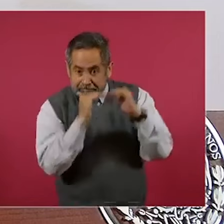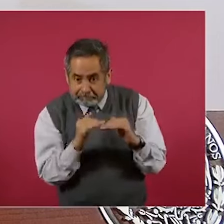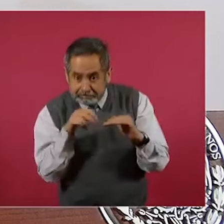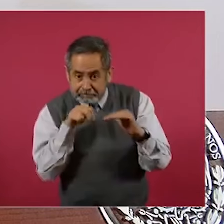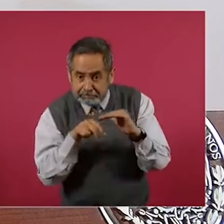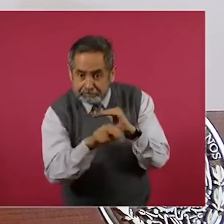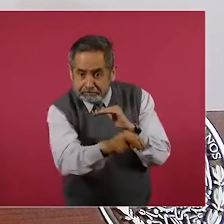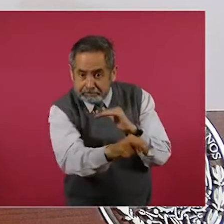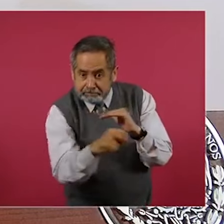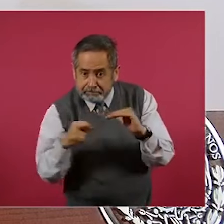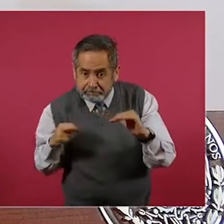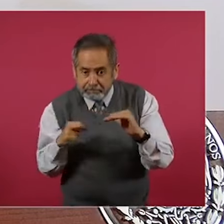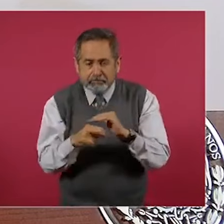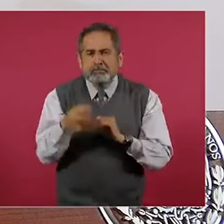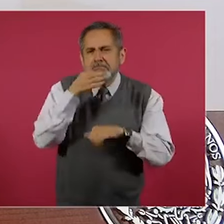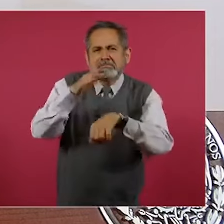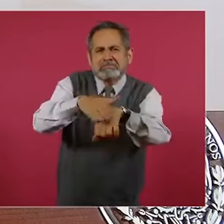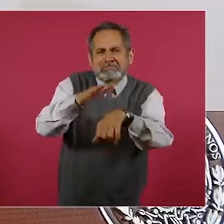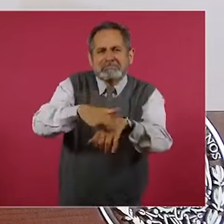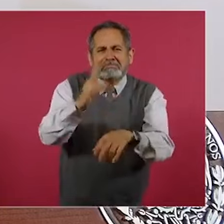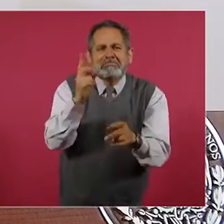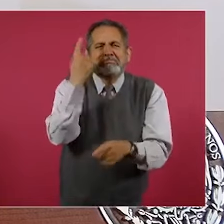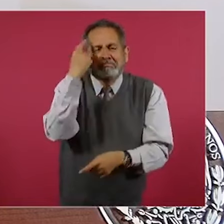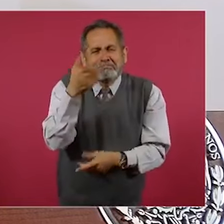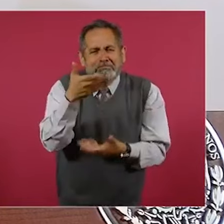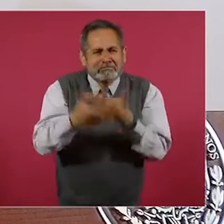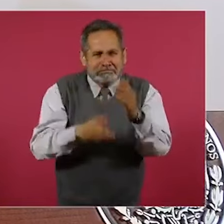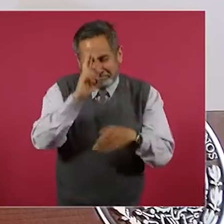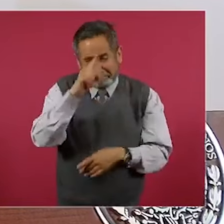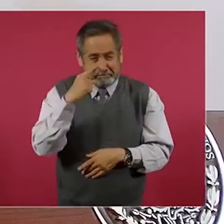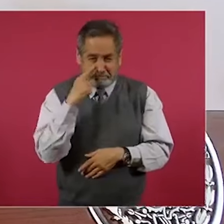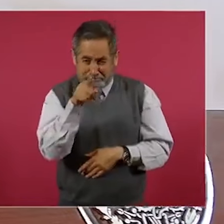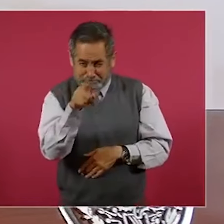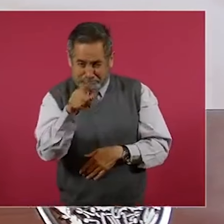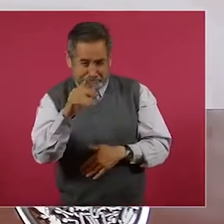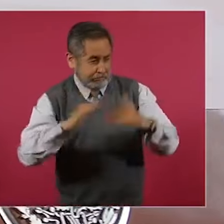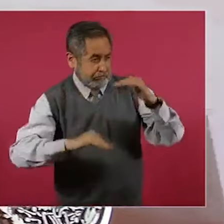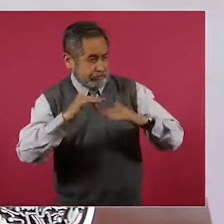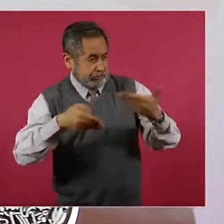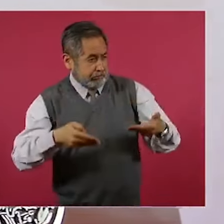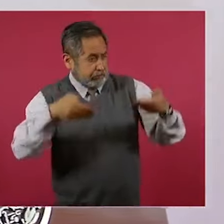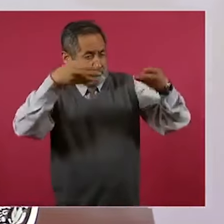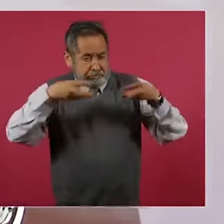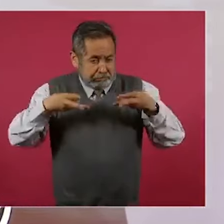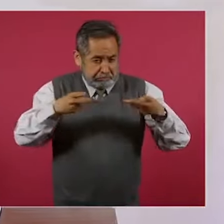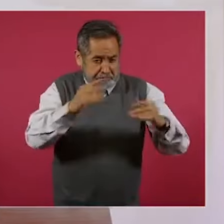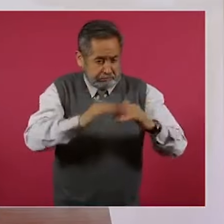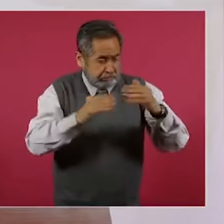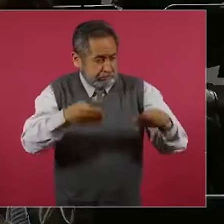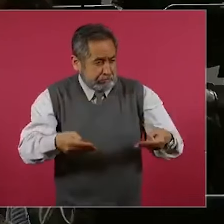Y le tuve que decir, pues, con todo respeto, el muro